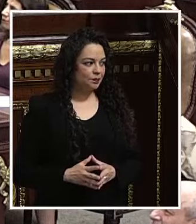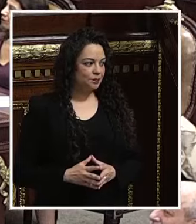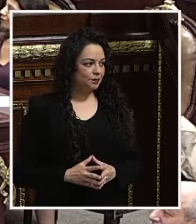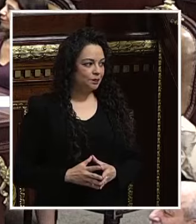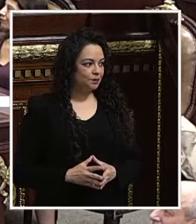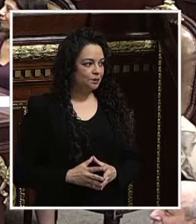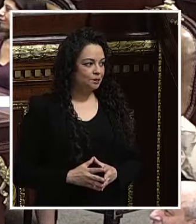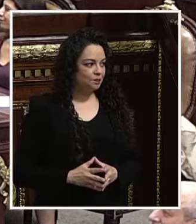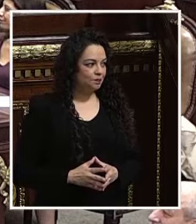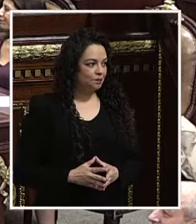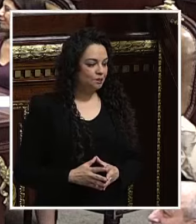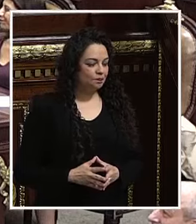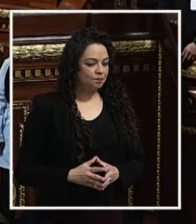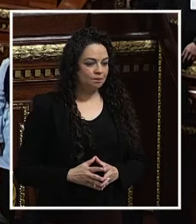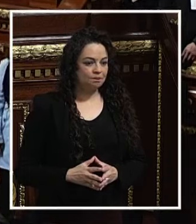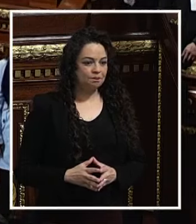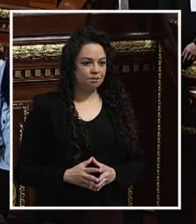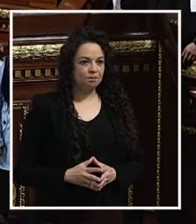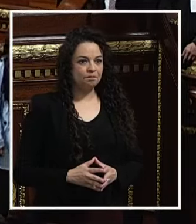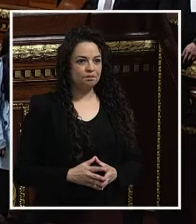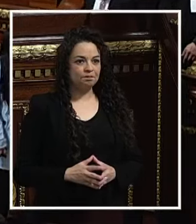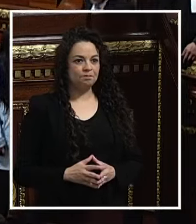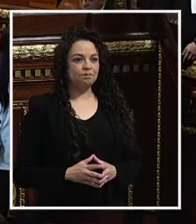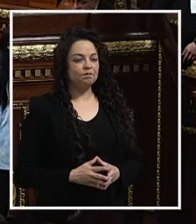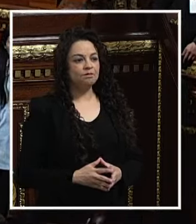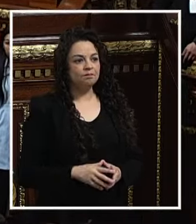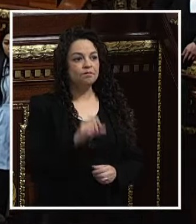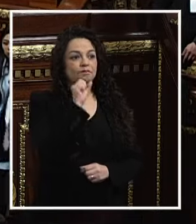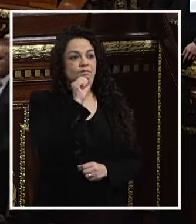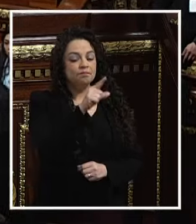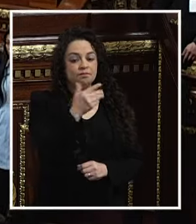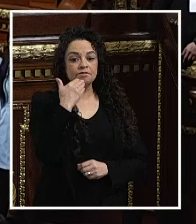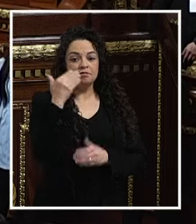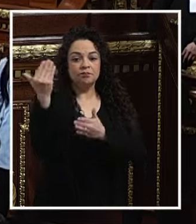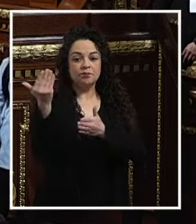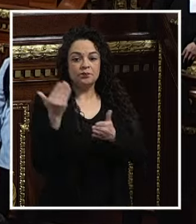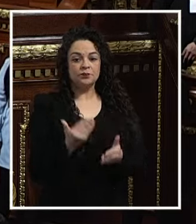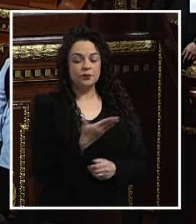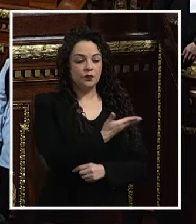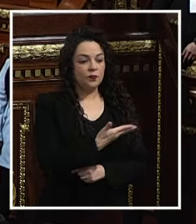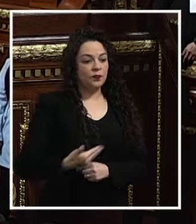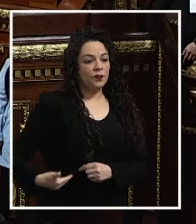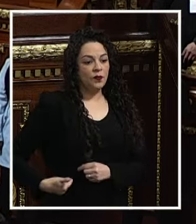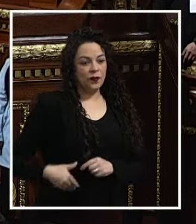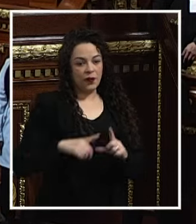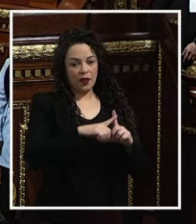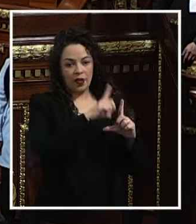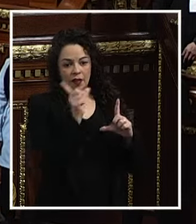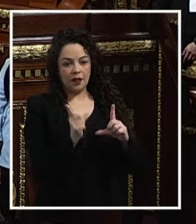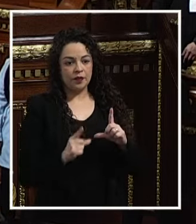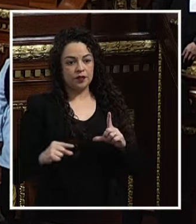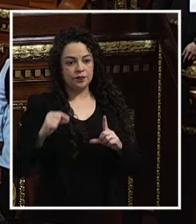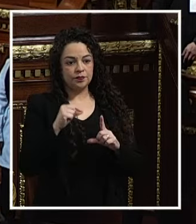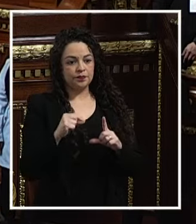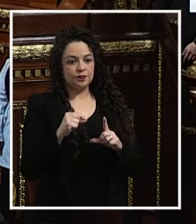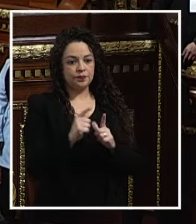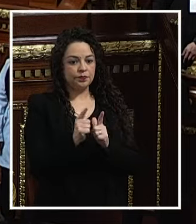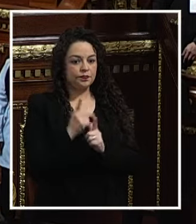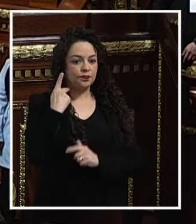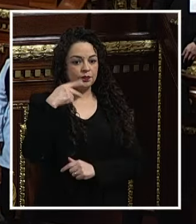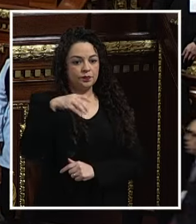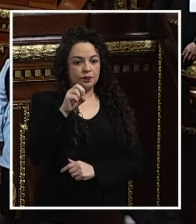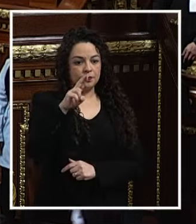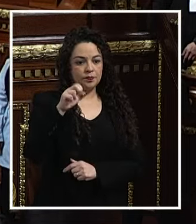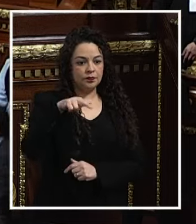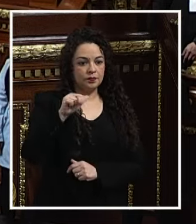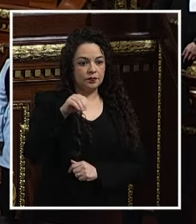Damos también la bienvenida al presidente nacional de Morena, Mario Delgado